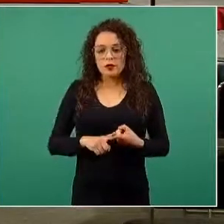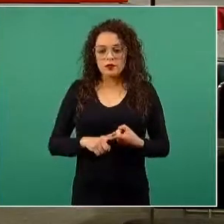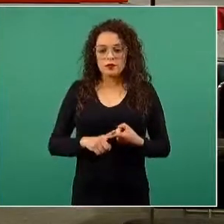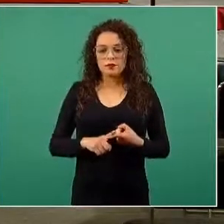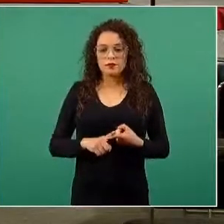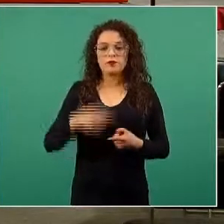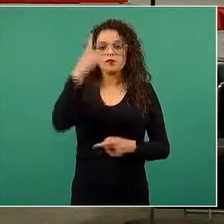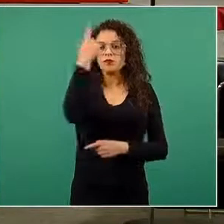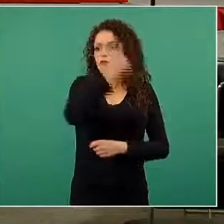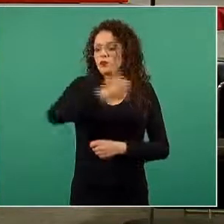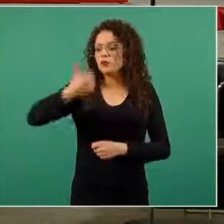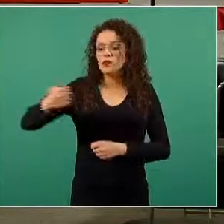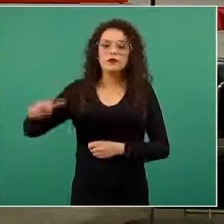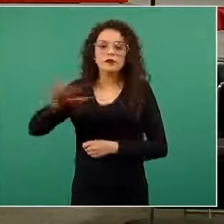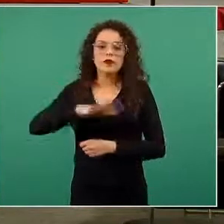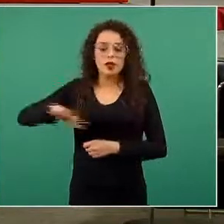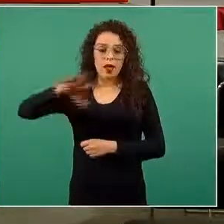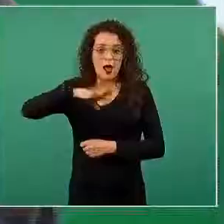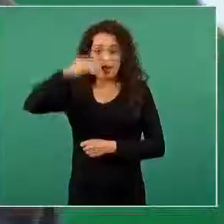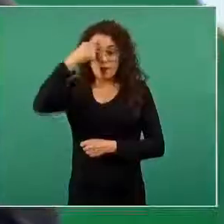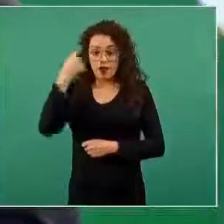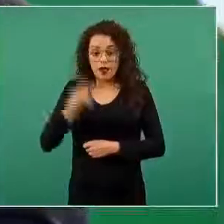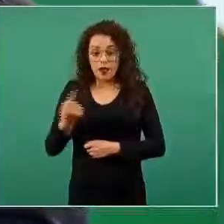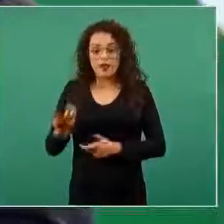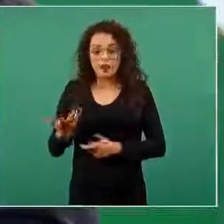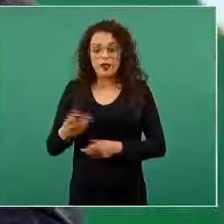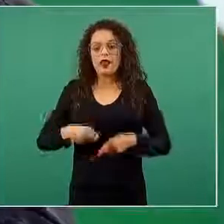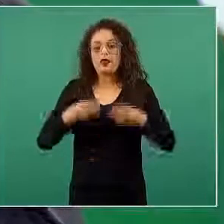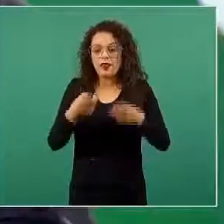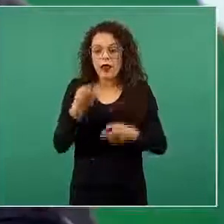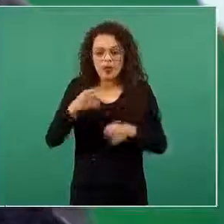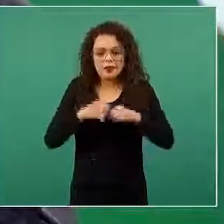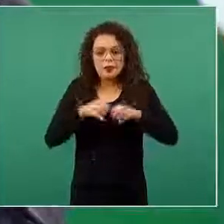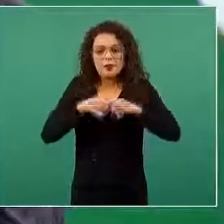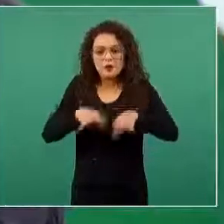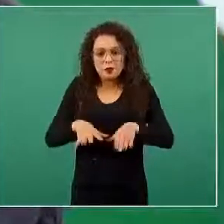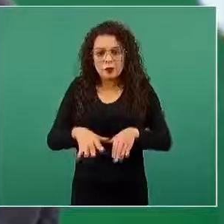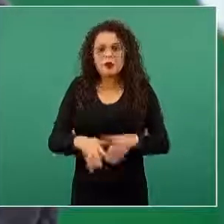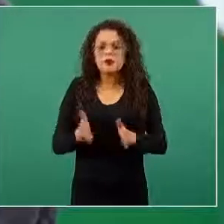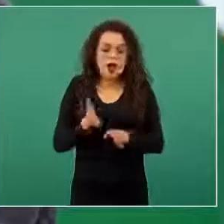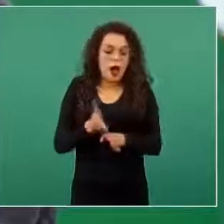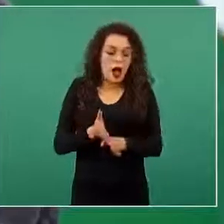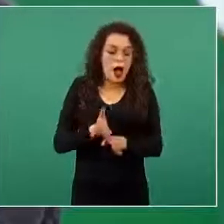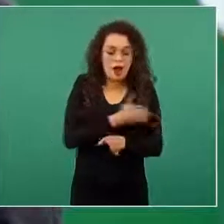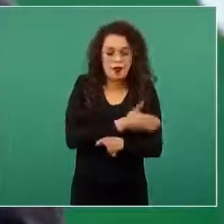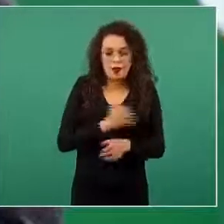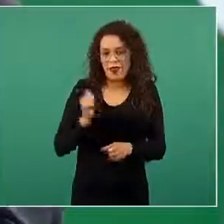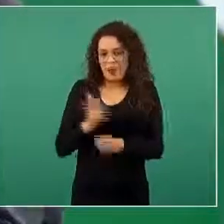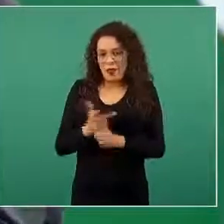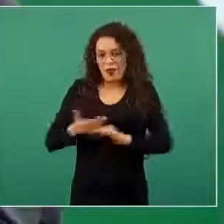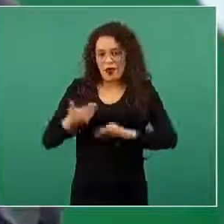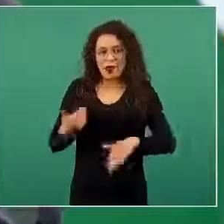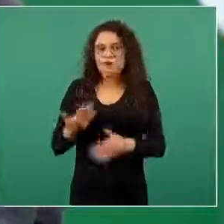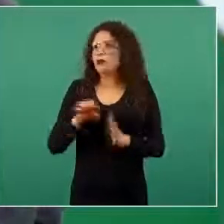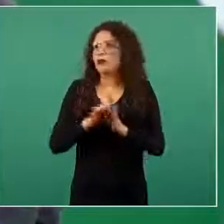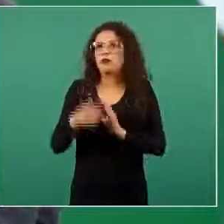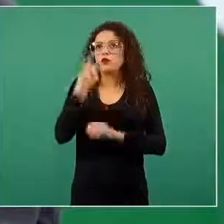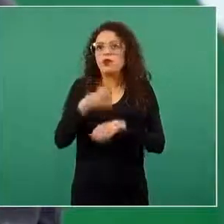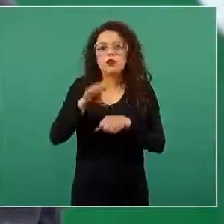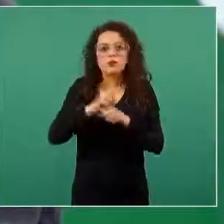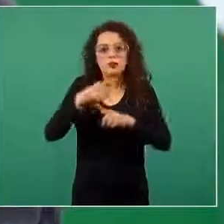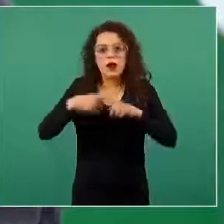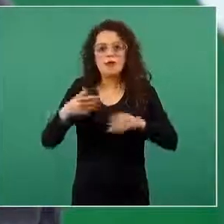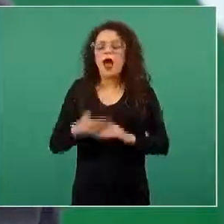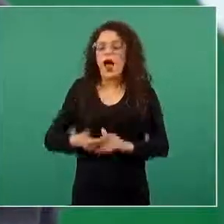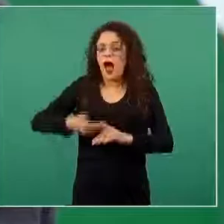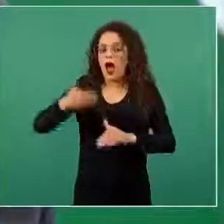encuentran en cada una de las localidades, para irles informando en adelantado, más o menos una semana y media